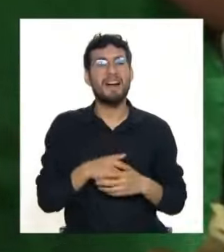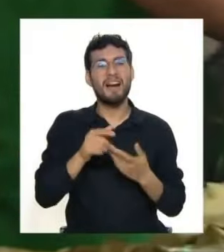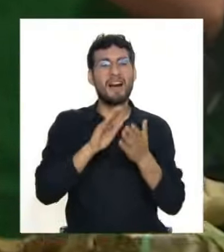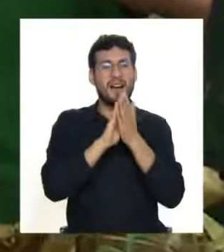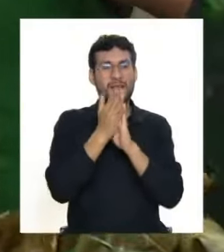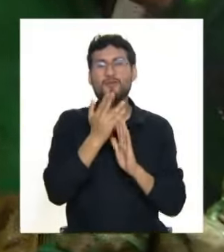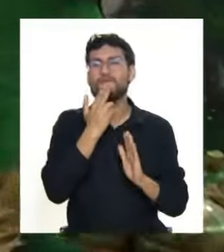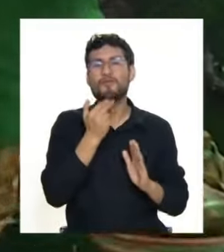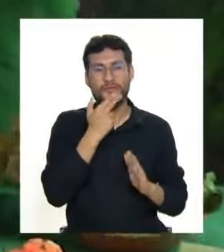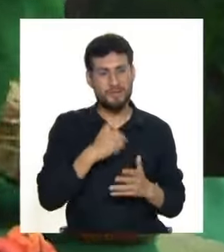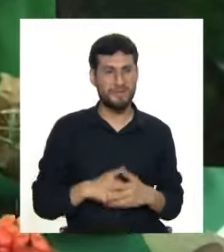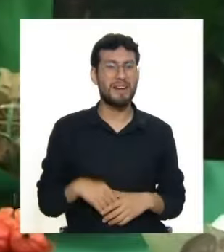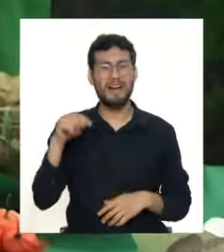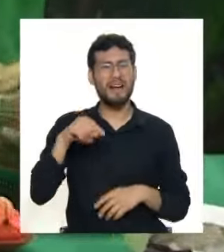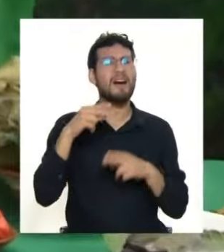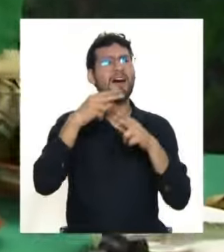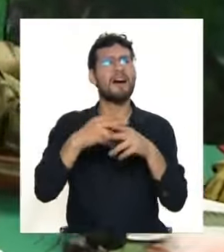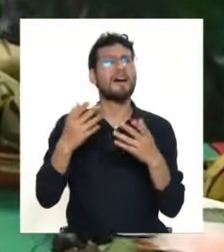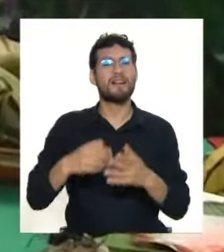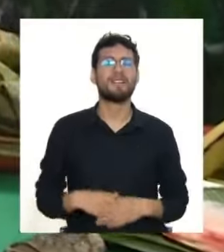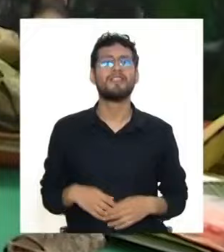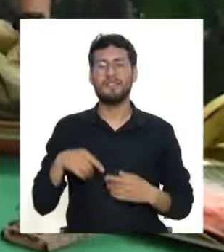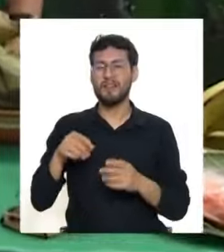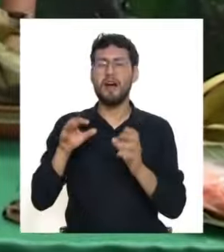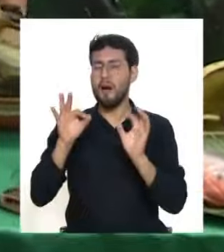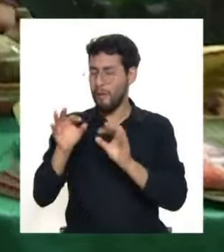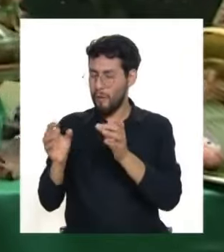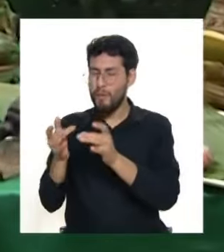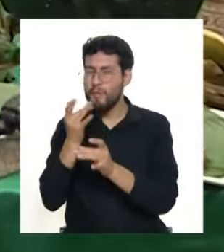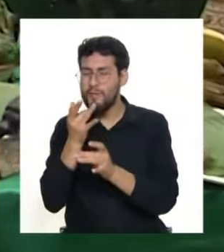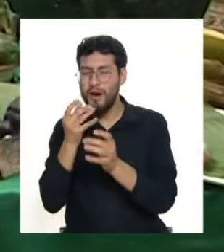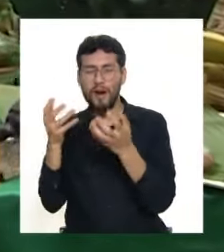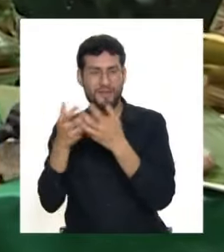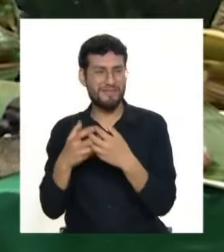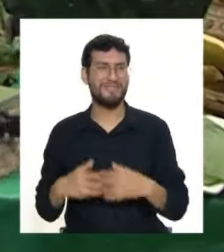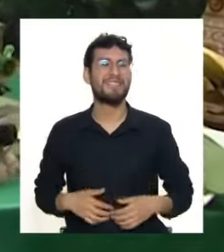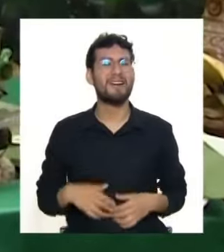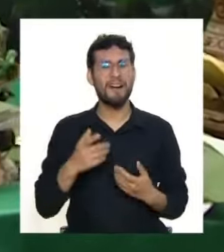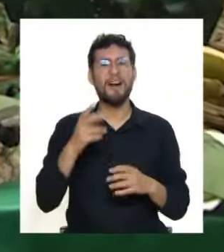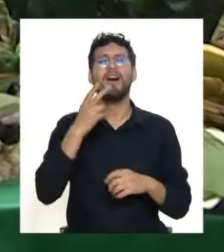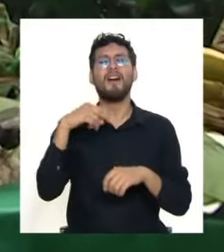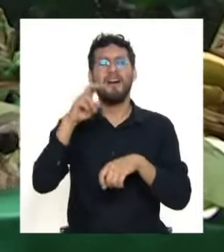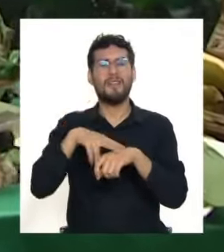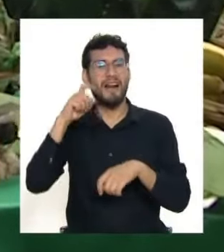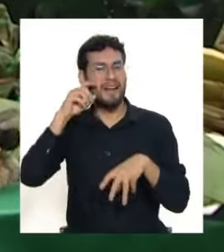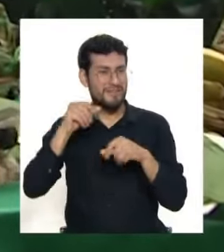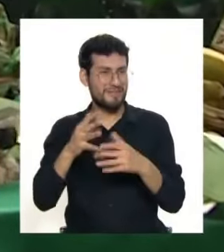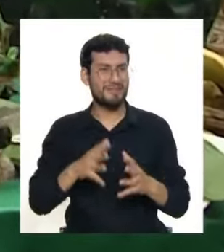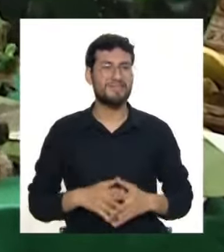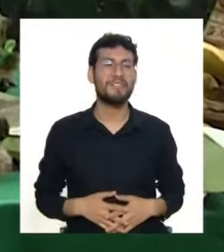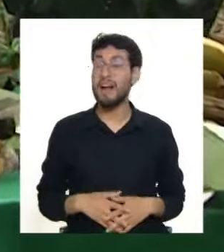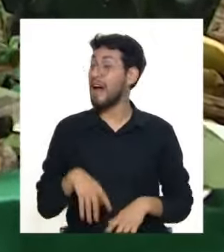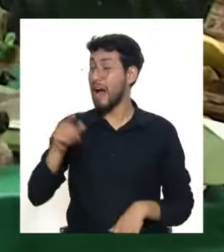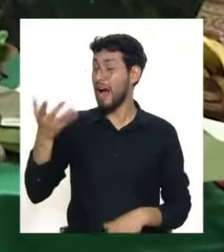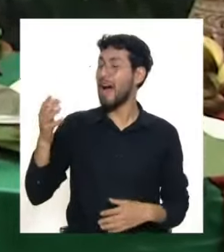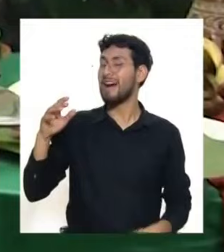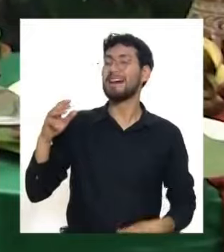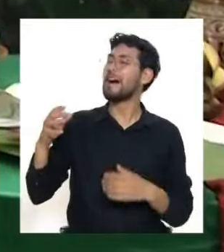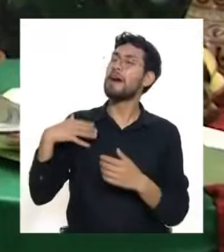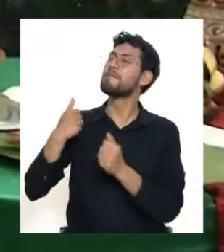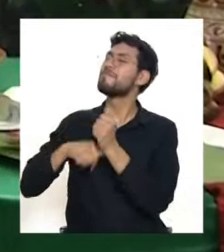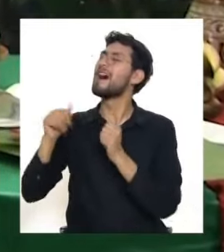más dulce. Entonces, eso lo acompaña muy bien a este arrocito. Es como su camote al ceviche. Ahí está ya vuelta. Oiga, ñañito.